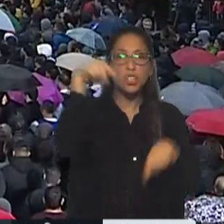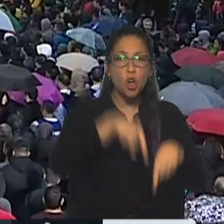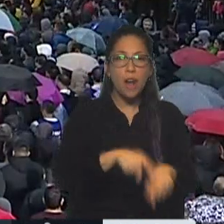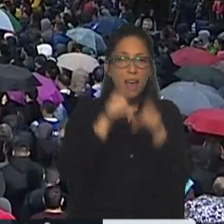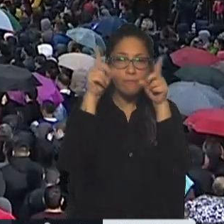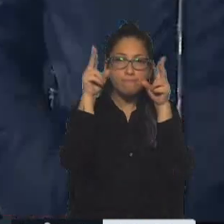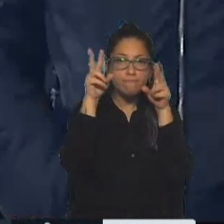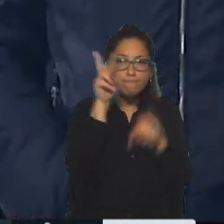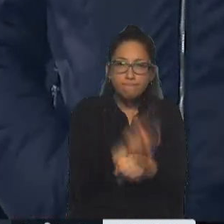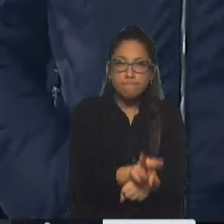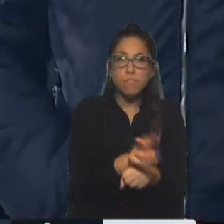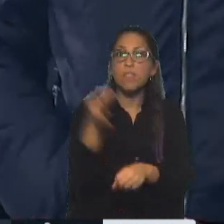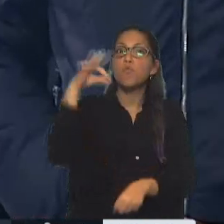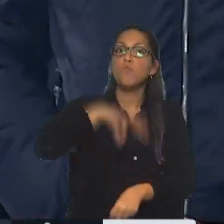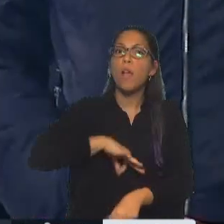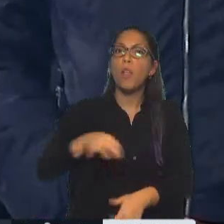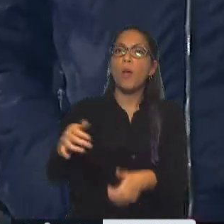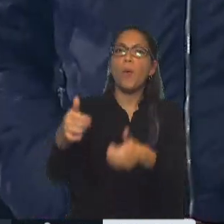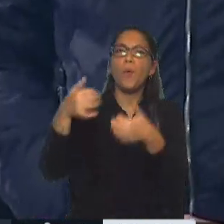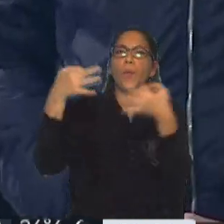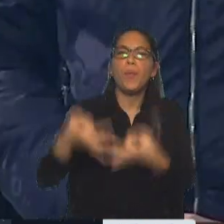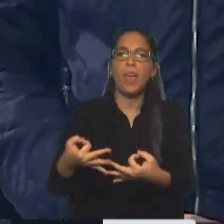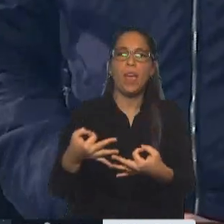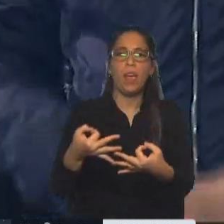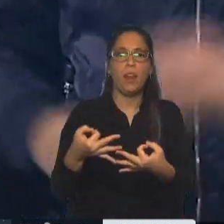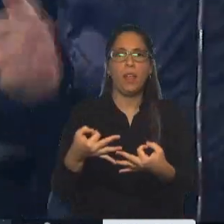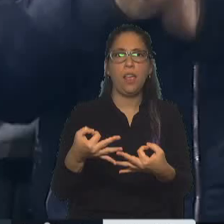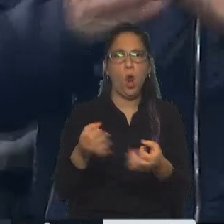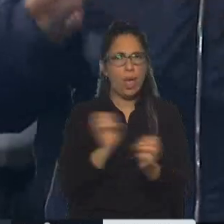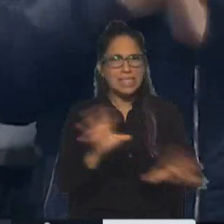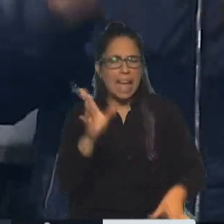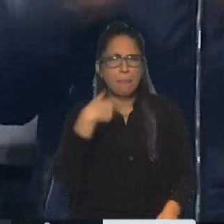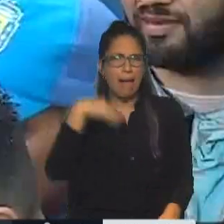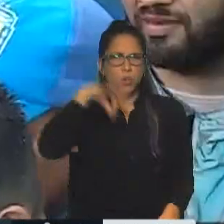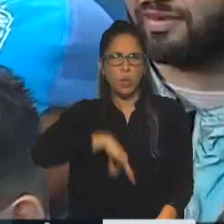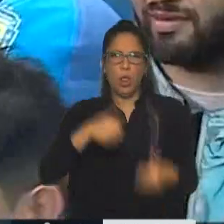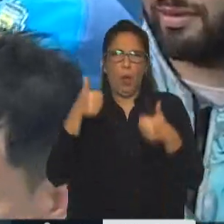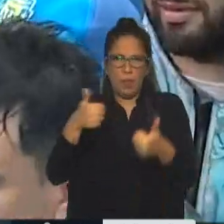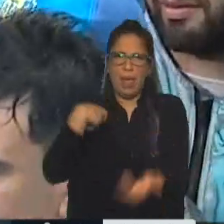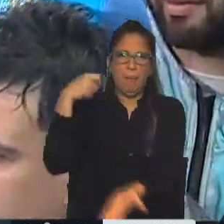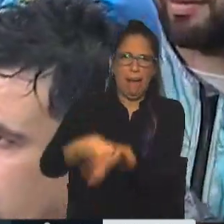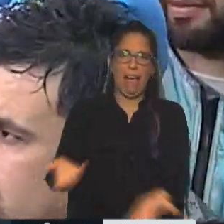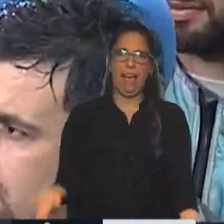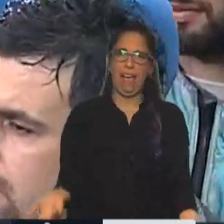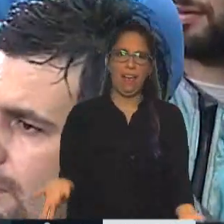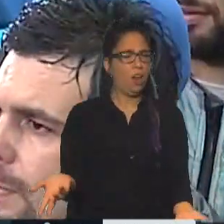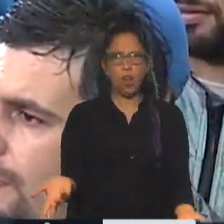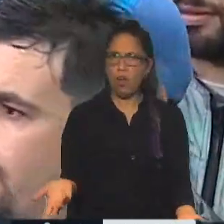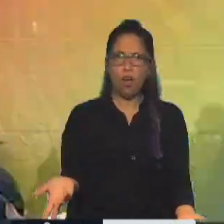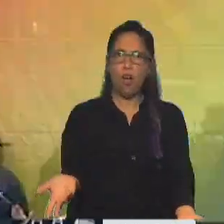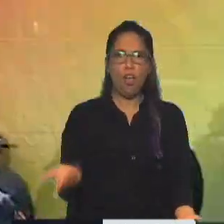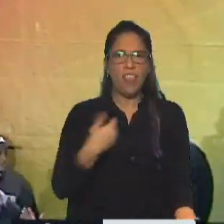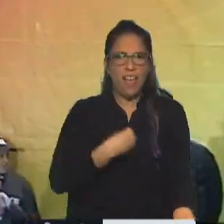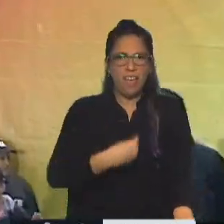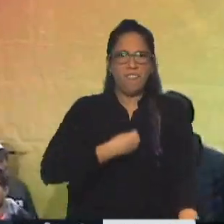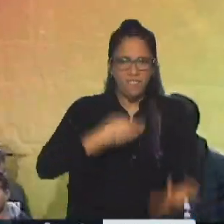buenos salarios. No es pecado pagar buenos salarios, al contrario, es de buenos